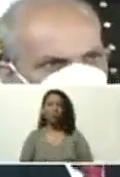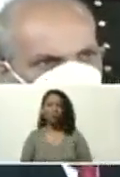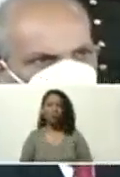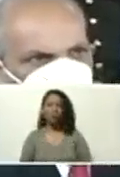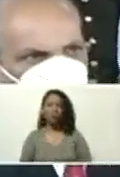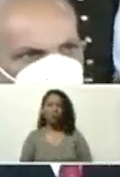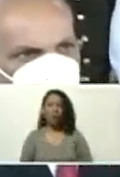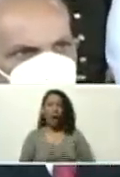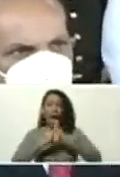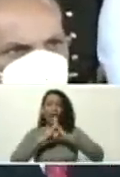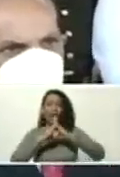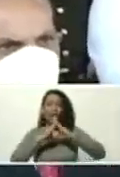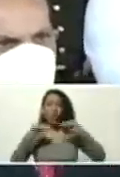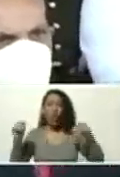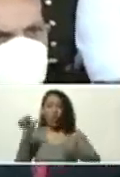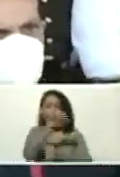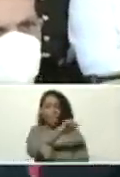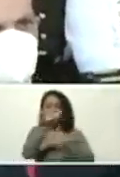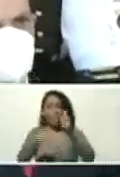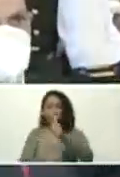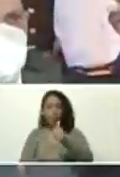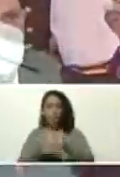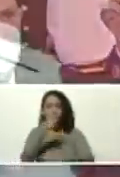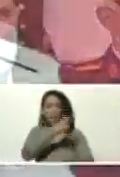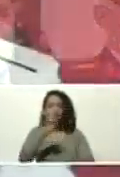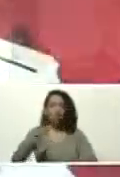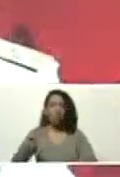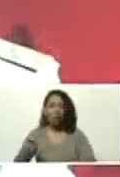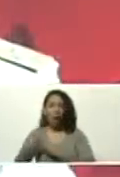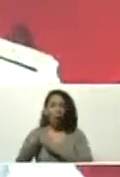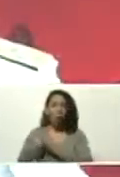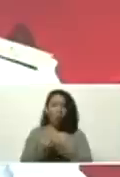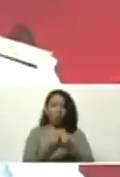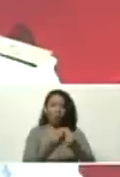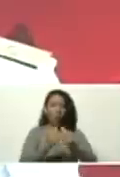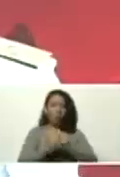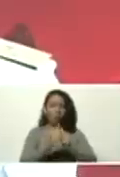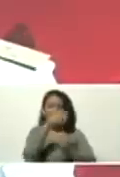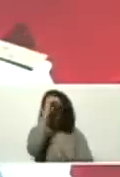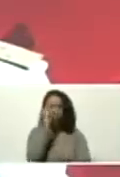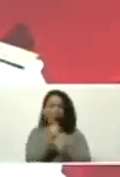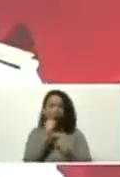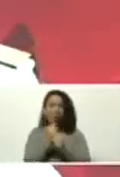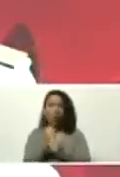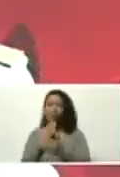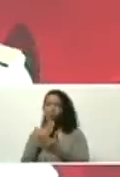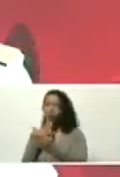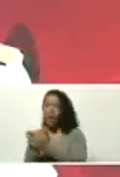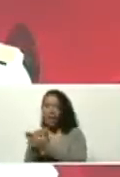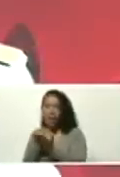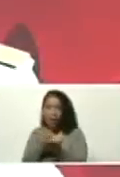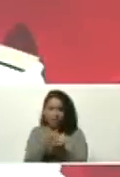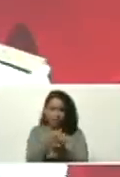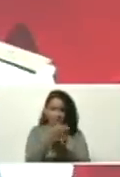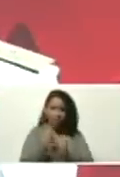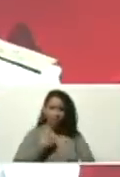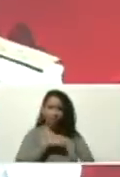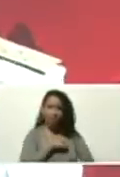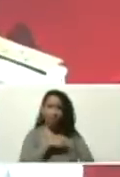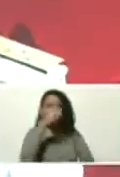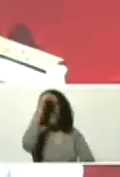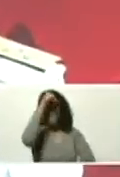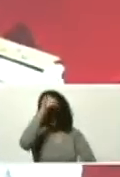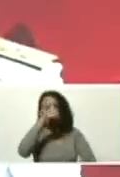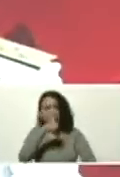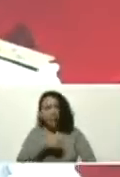A todos nuestros subalternos que tuvieron de nuestro lado todos estos años, gracias por su lealtad y su